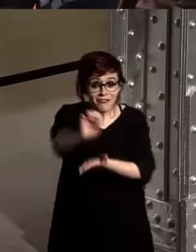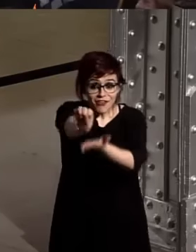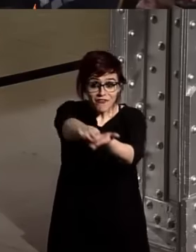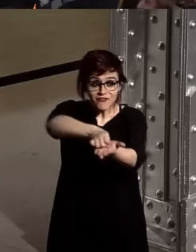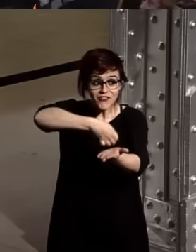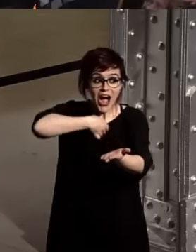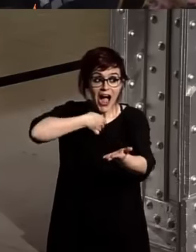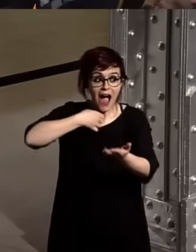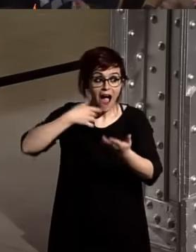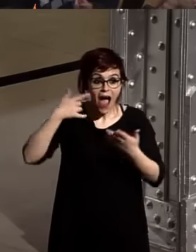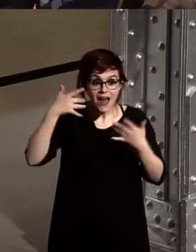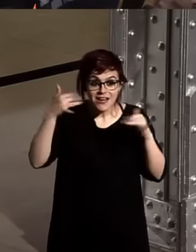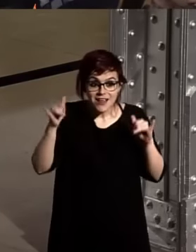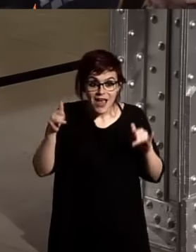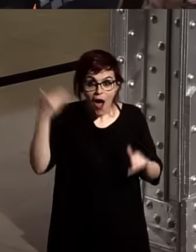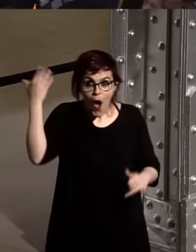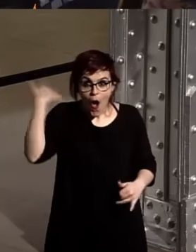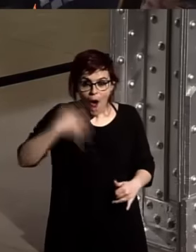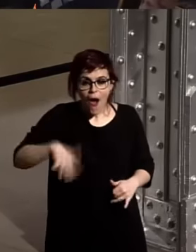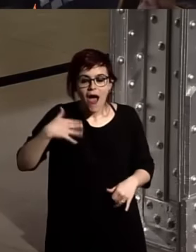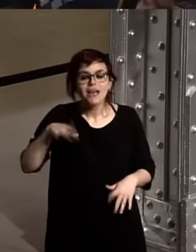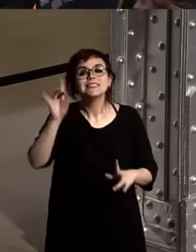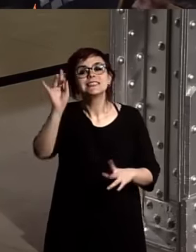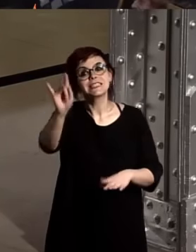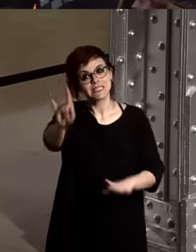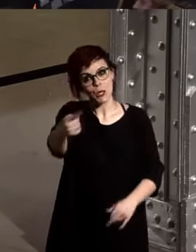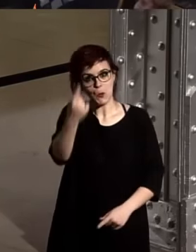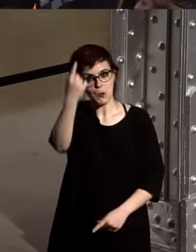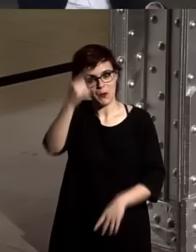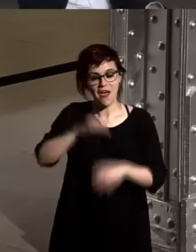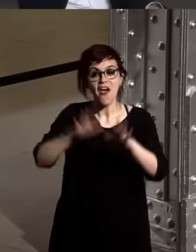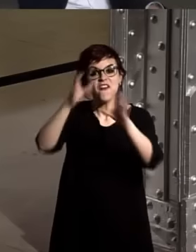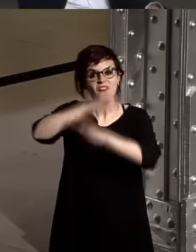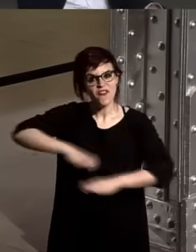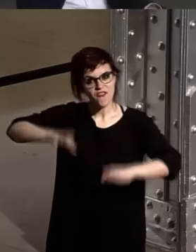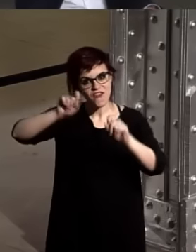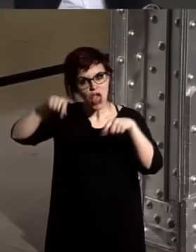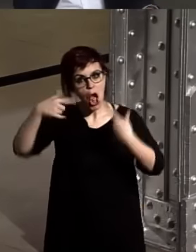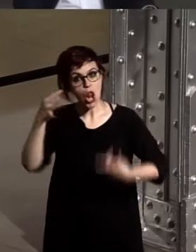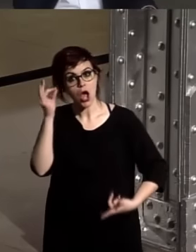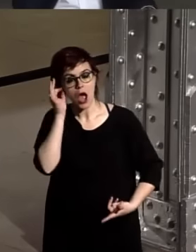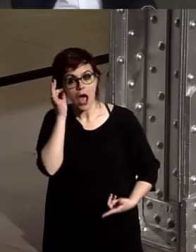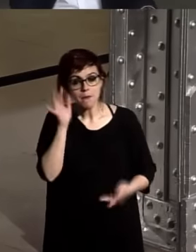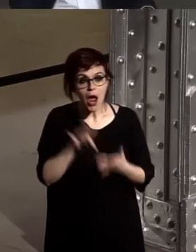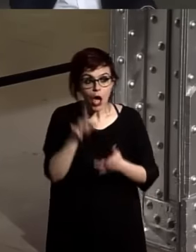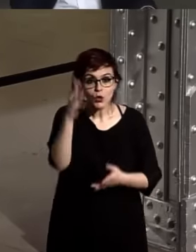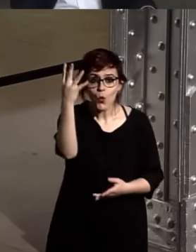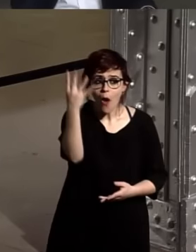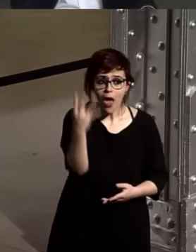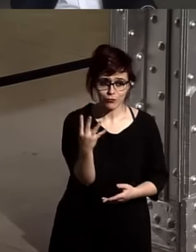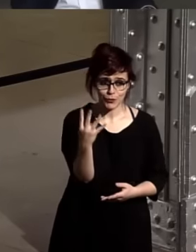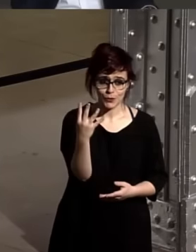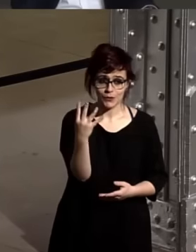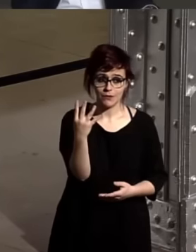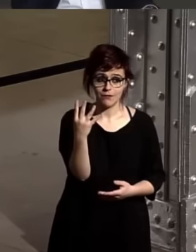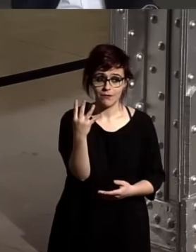la sala no me lo puedo creer Ah bueno pero sois cuatro